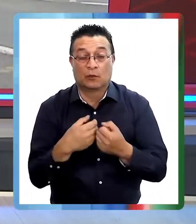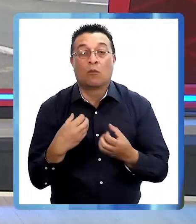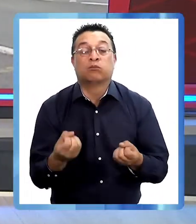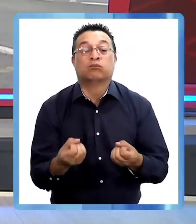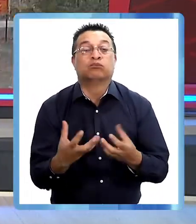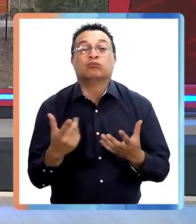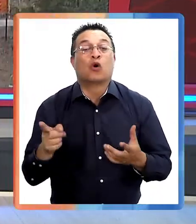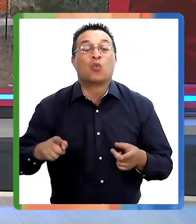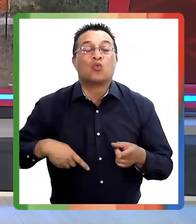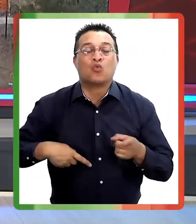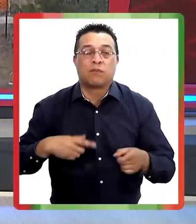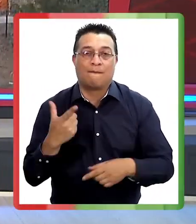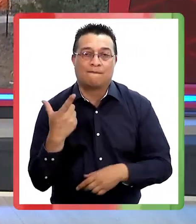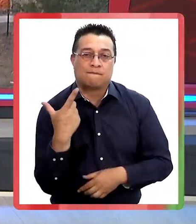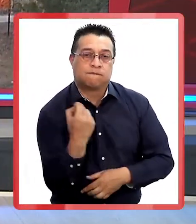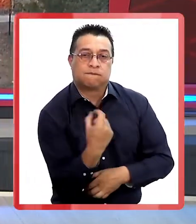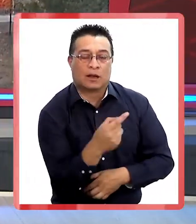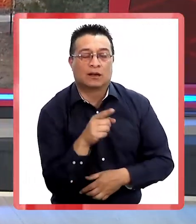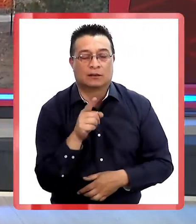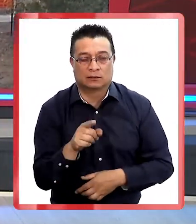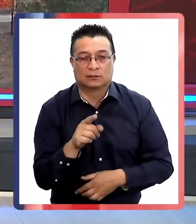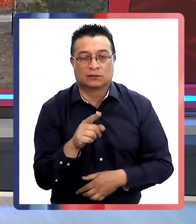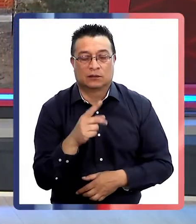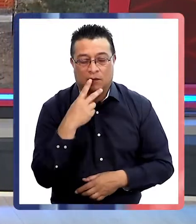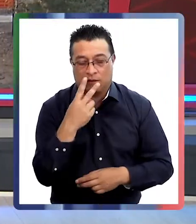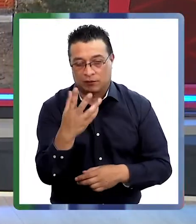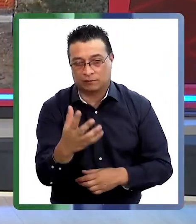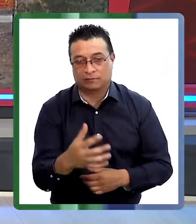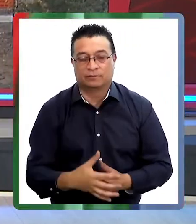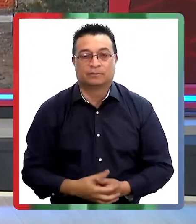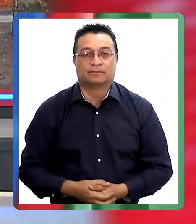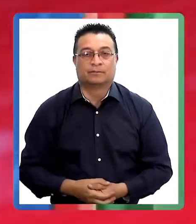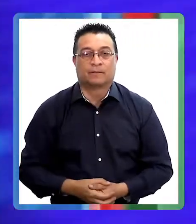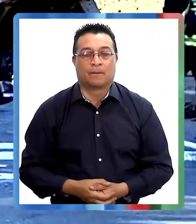por exceso de velocidad. TVU, Universidad de Concepción, nos informa.